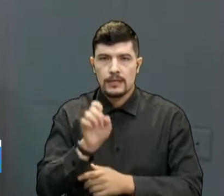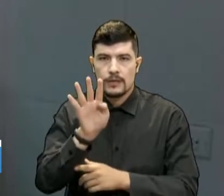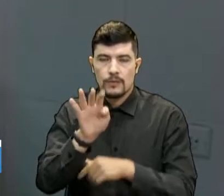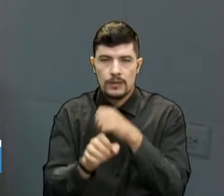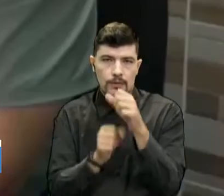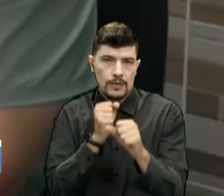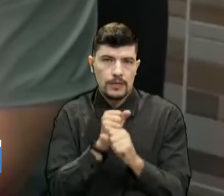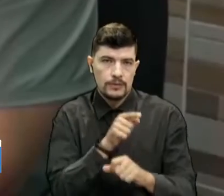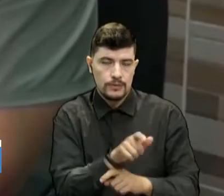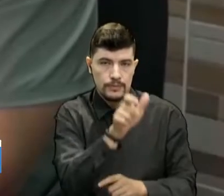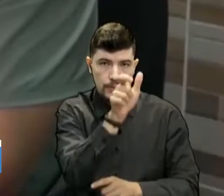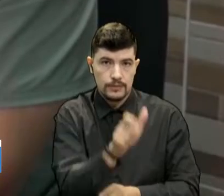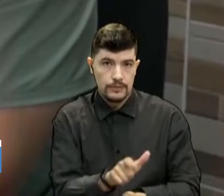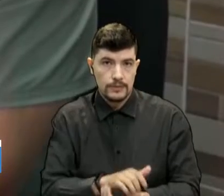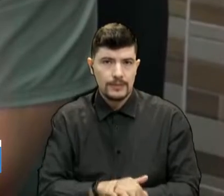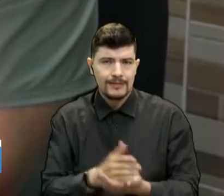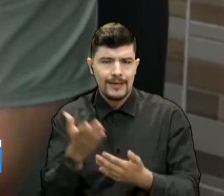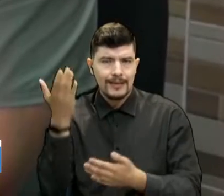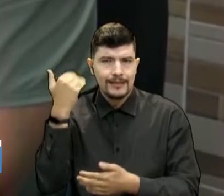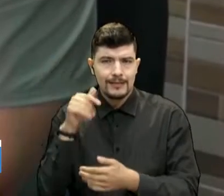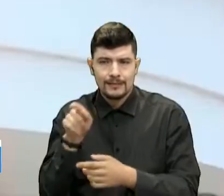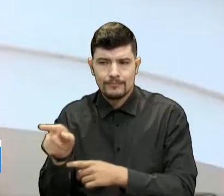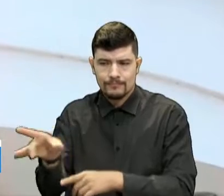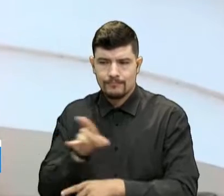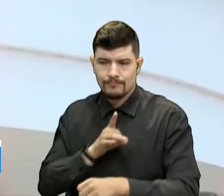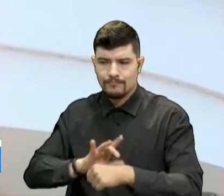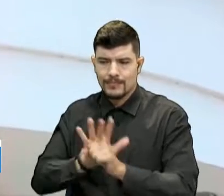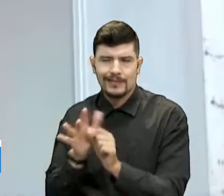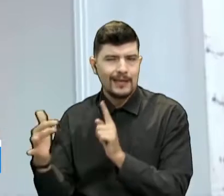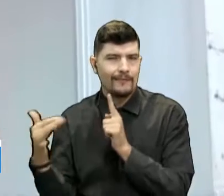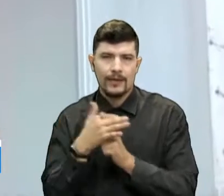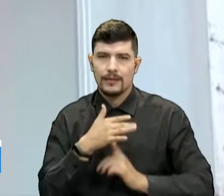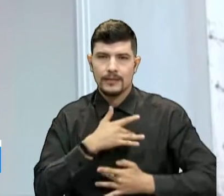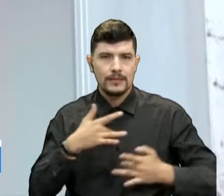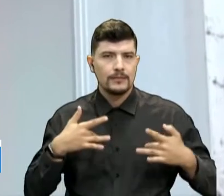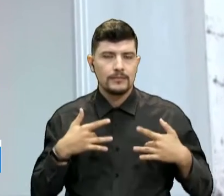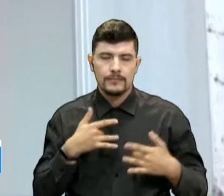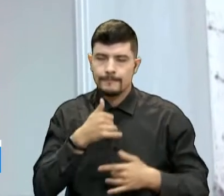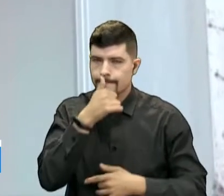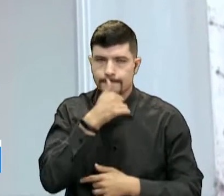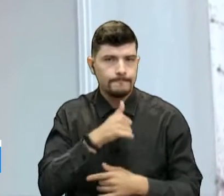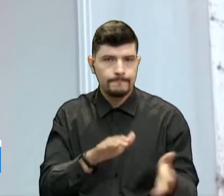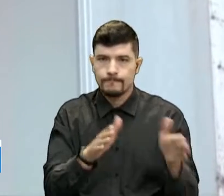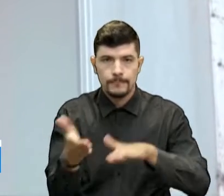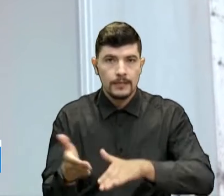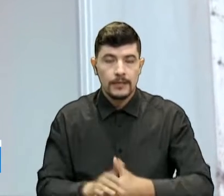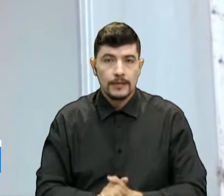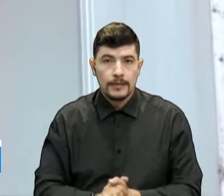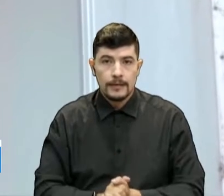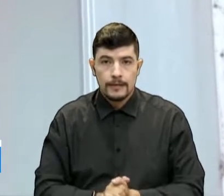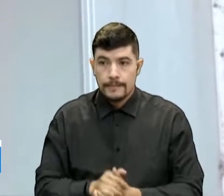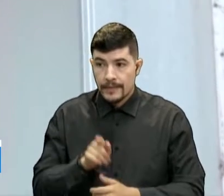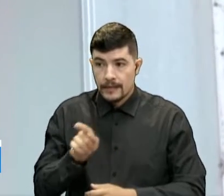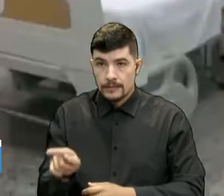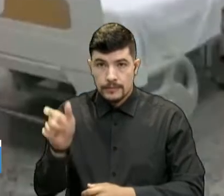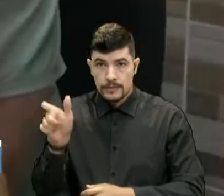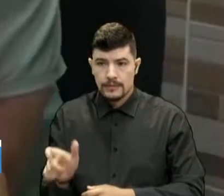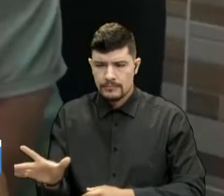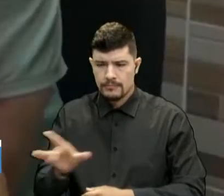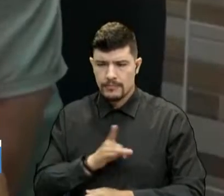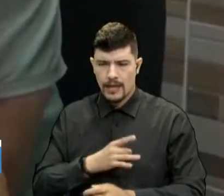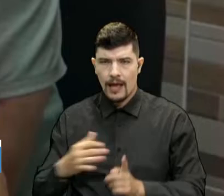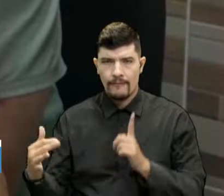múltiples complicaciones a causa del coronavirus en la unidad de cuidados intensivos en algún momento hizo afección renal